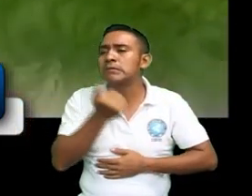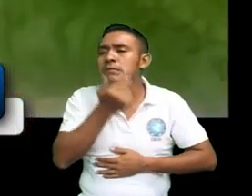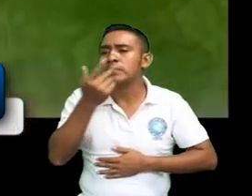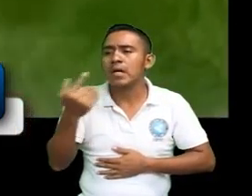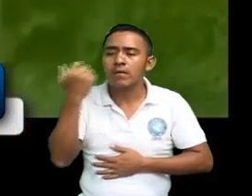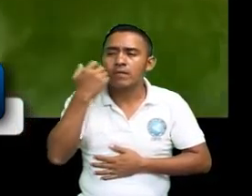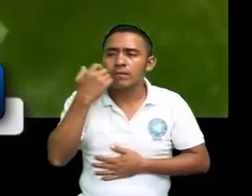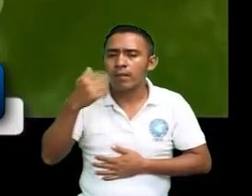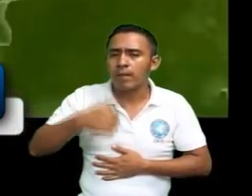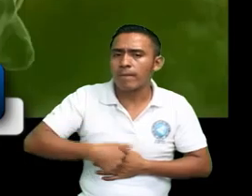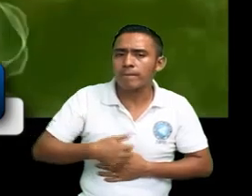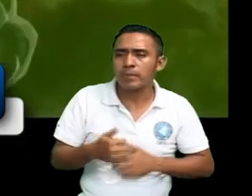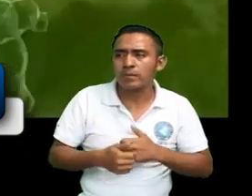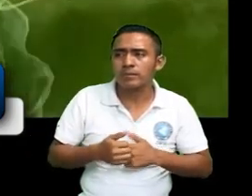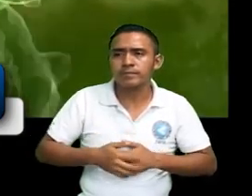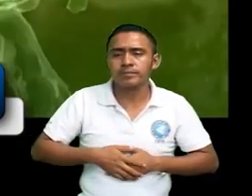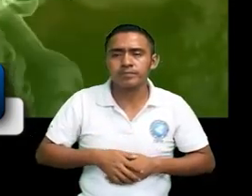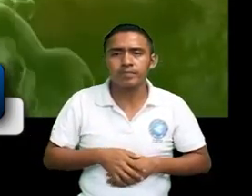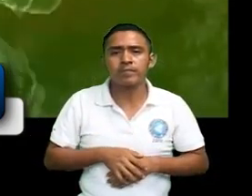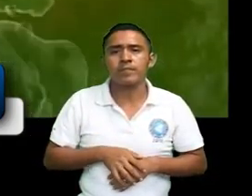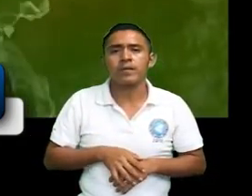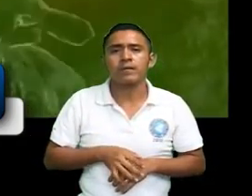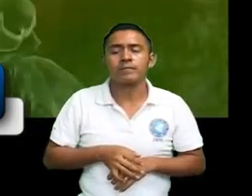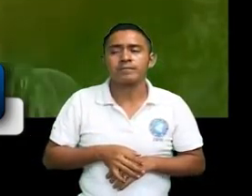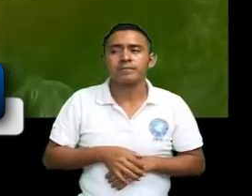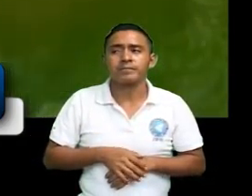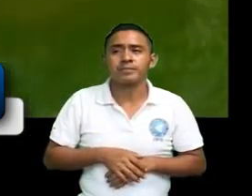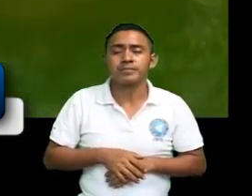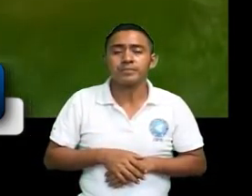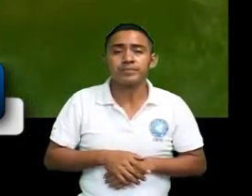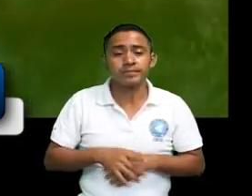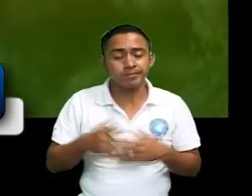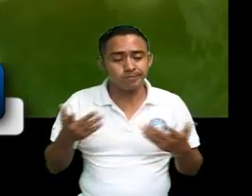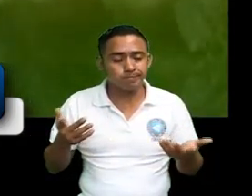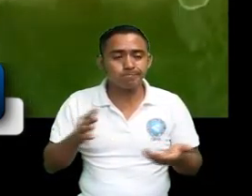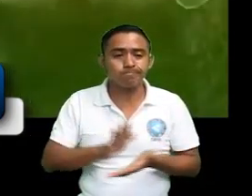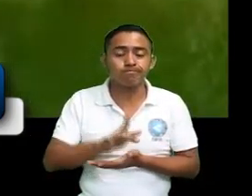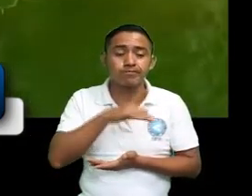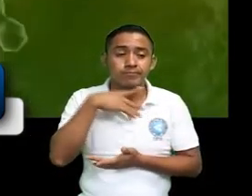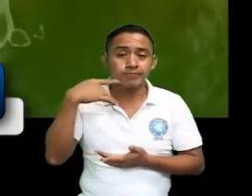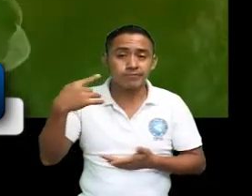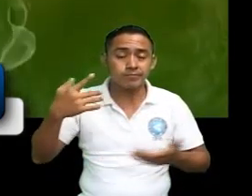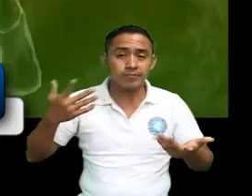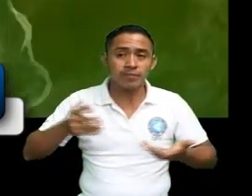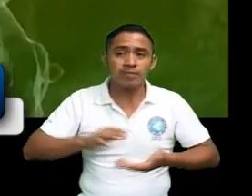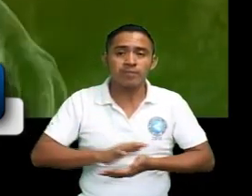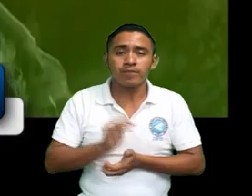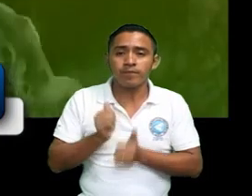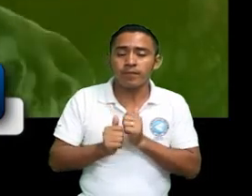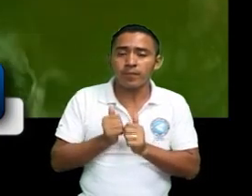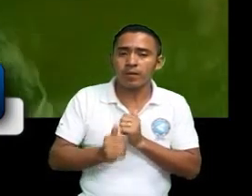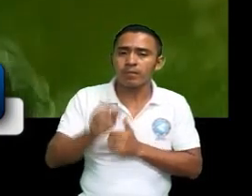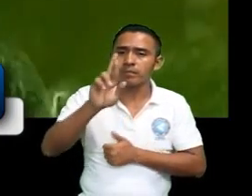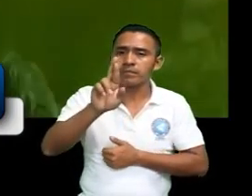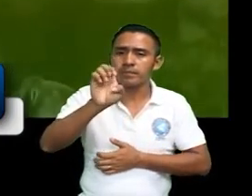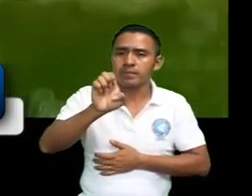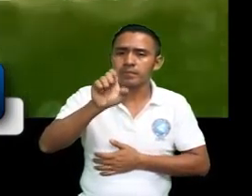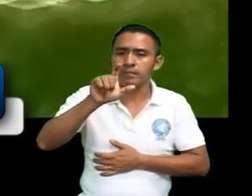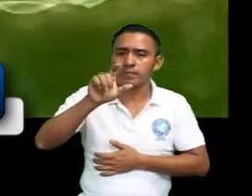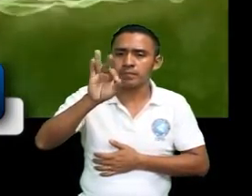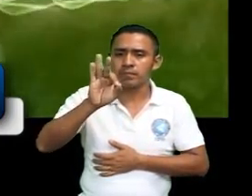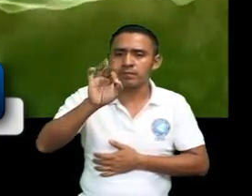este mal al hospital. Sí, la verdad es que realmente el problema del reflujo gastroesofágico